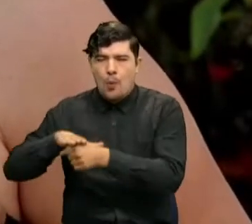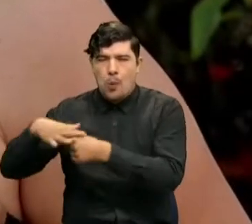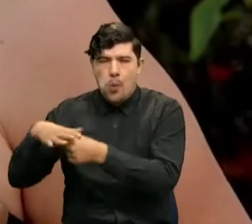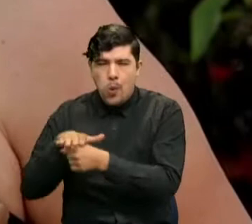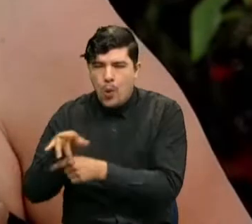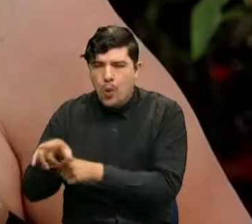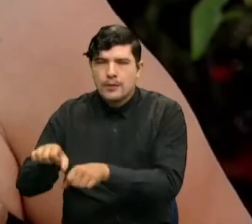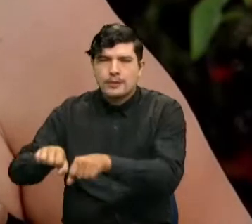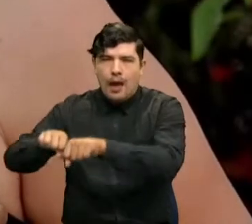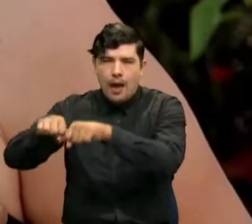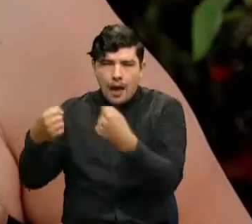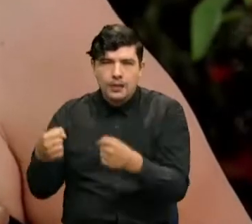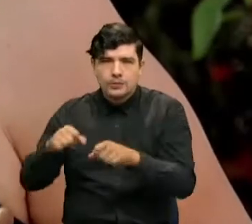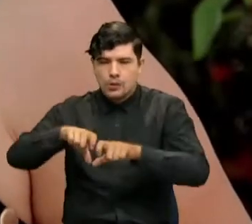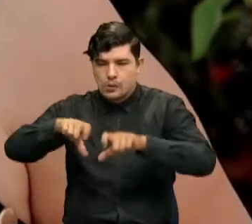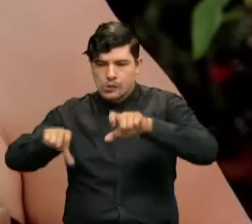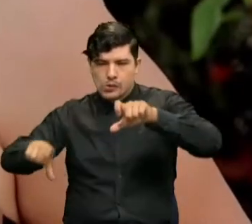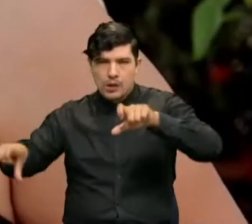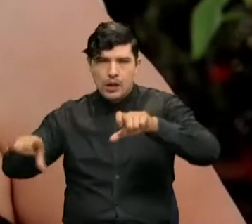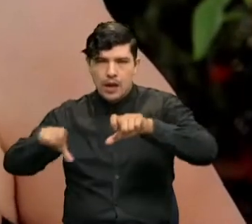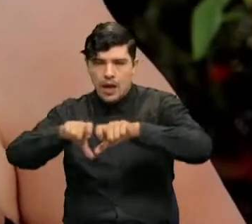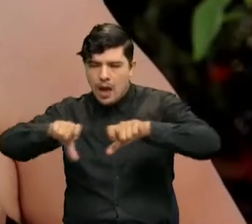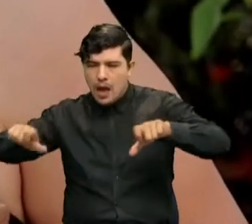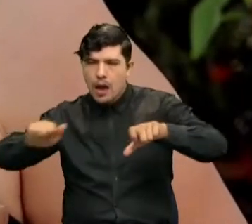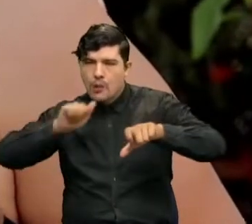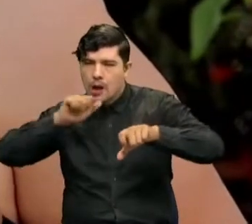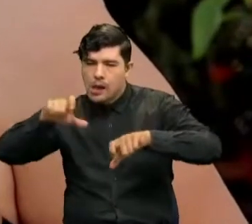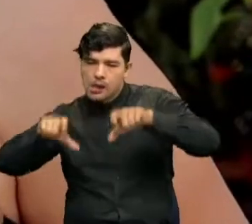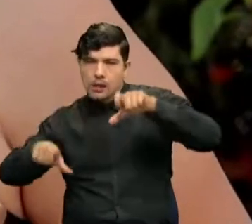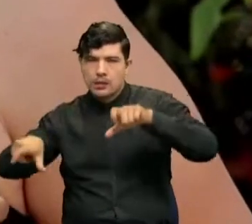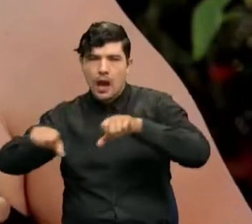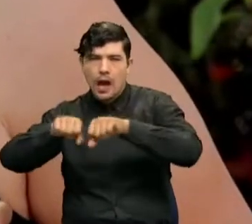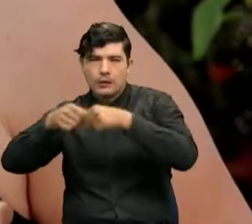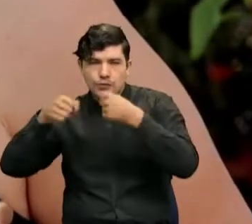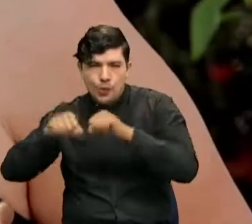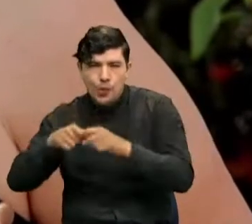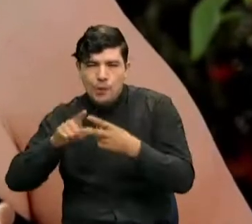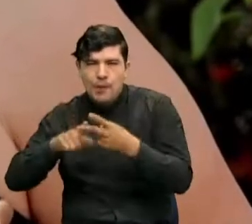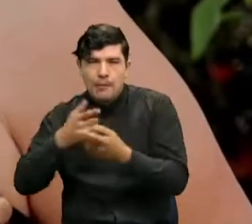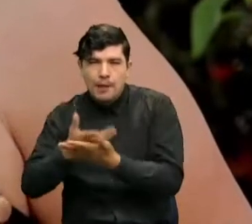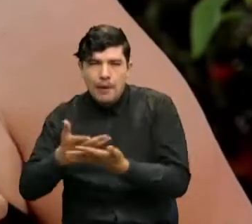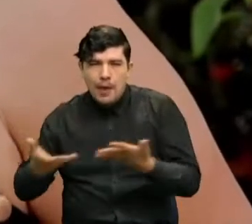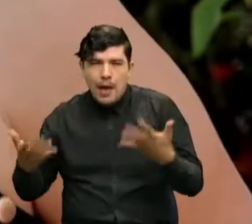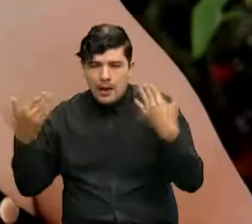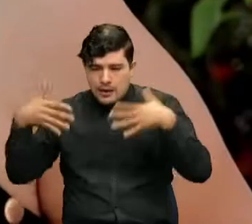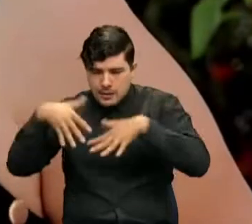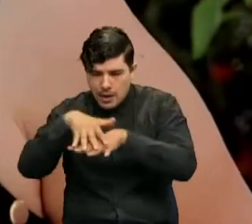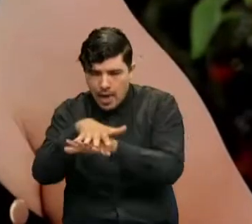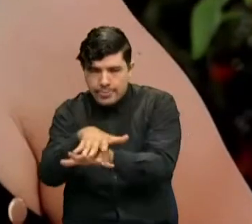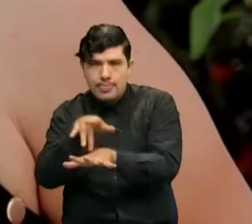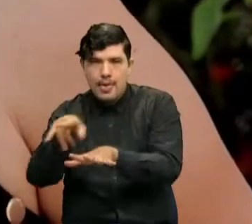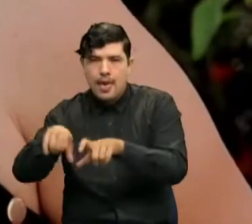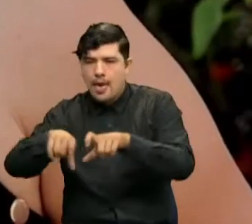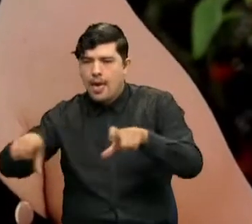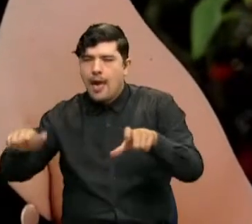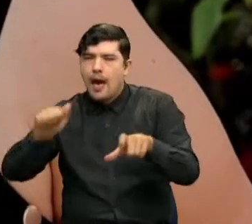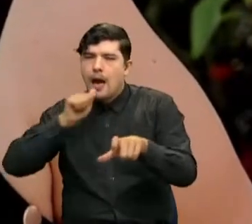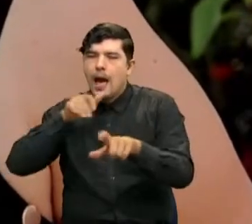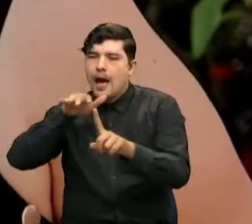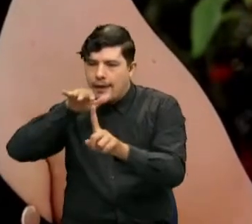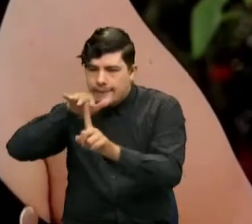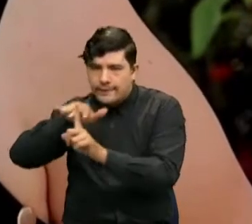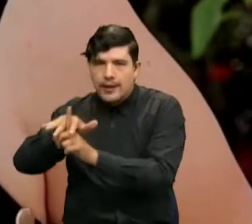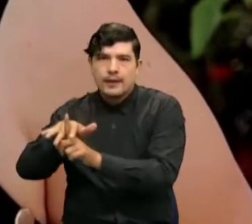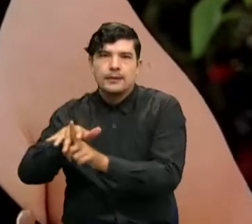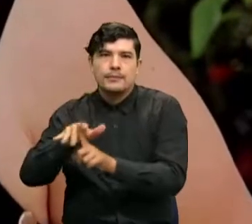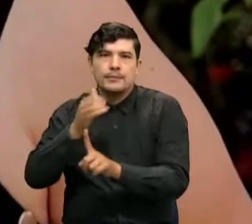están rompiendo los tubos de alcantarillado, el del agua potable, y las redes también que se están viendo perjudicadas,